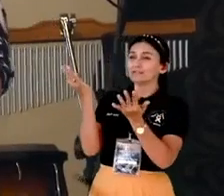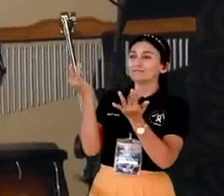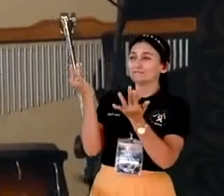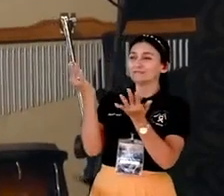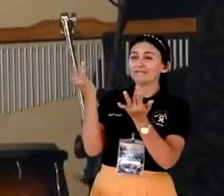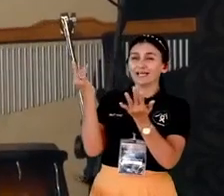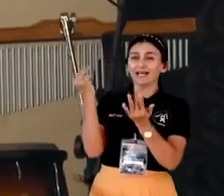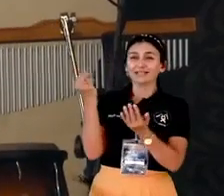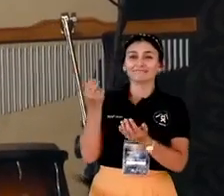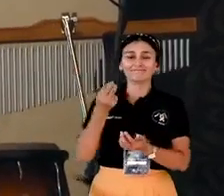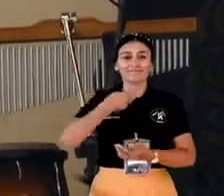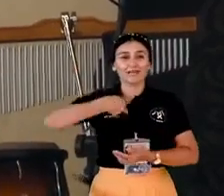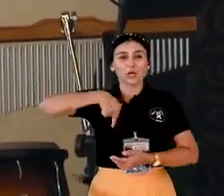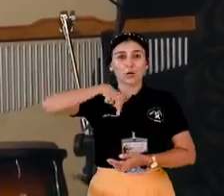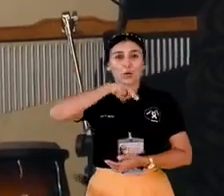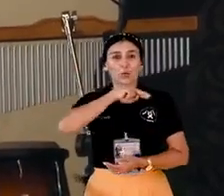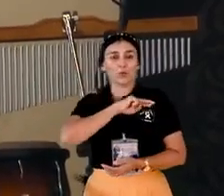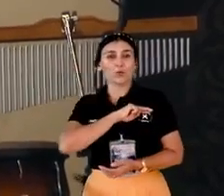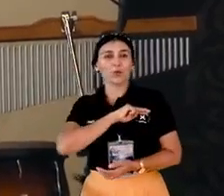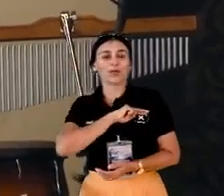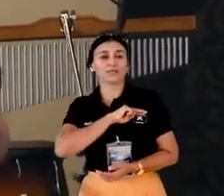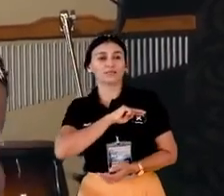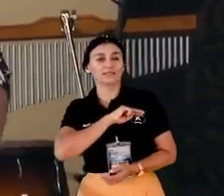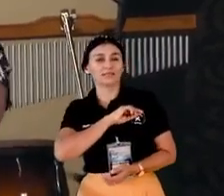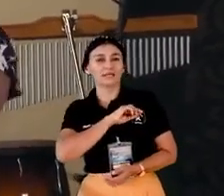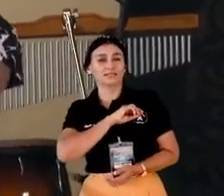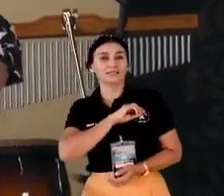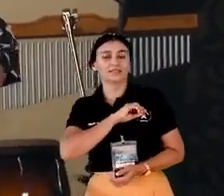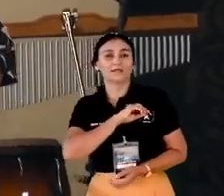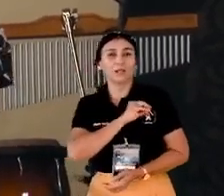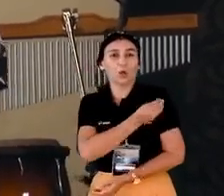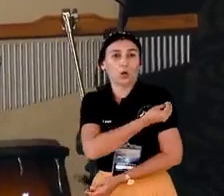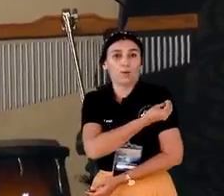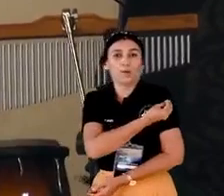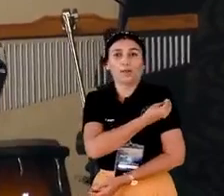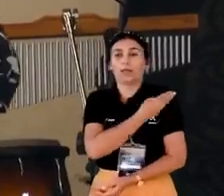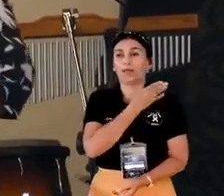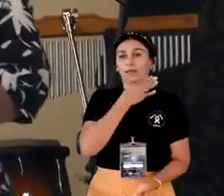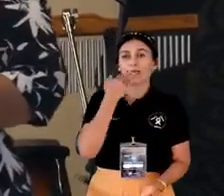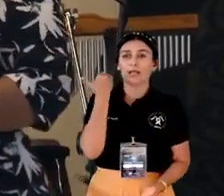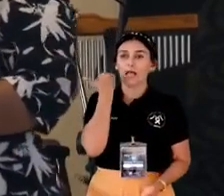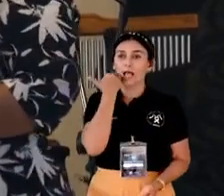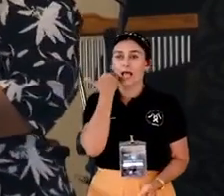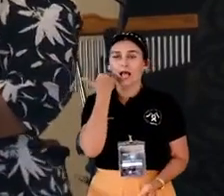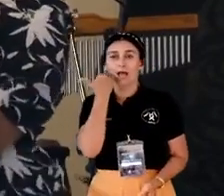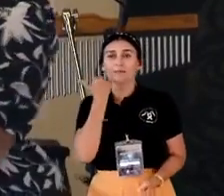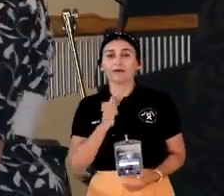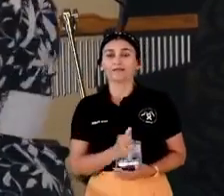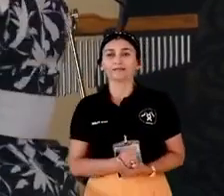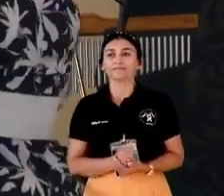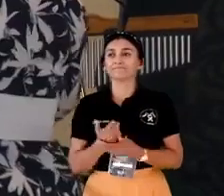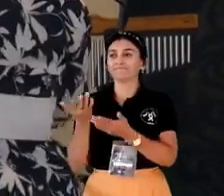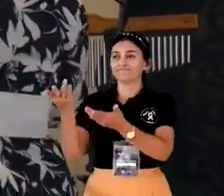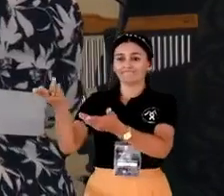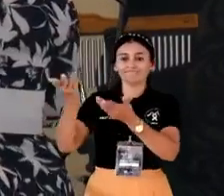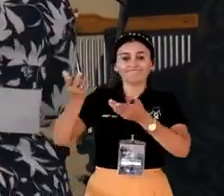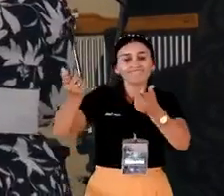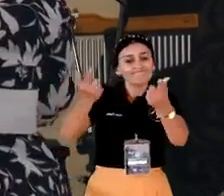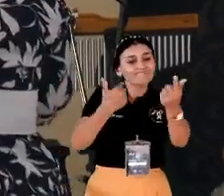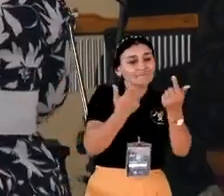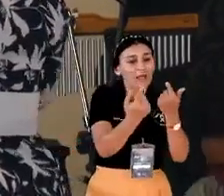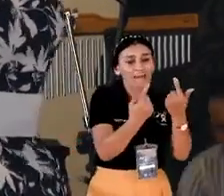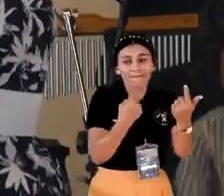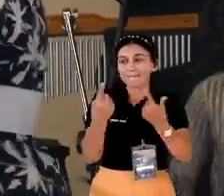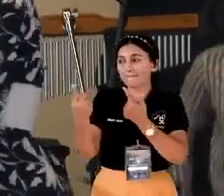nuestras líderes, vamos a organizarnos, vamos a pasar aquí adelante mientras